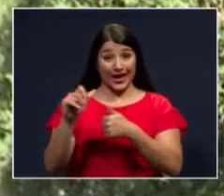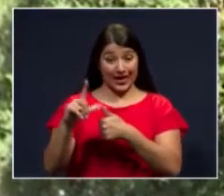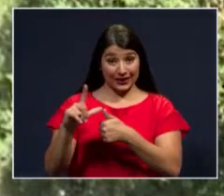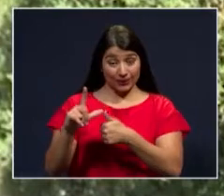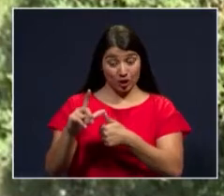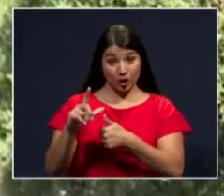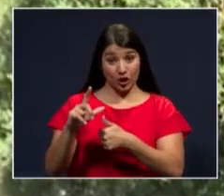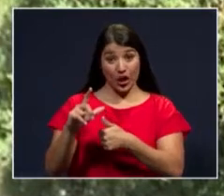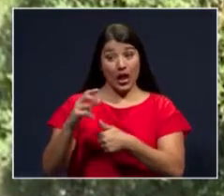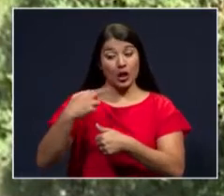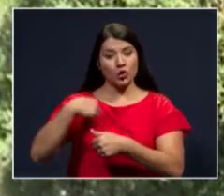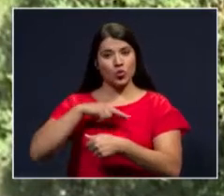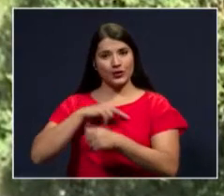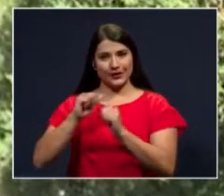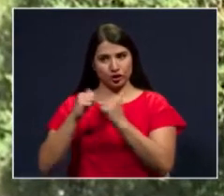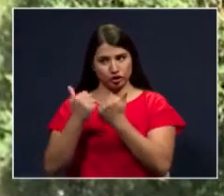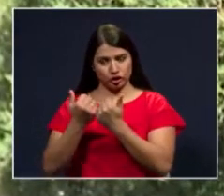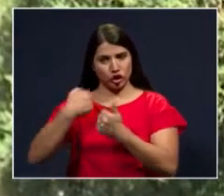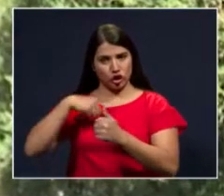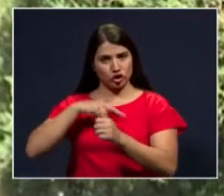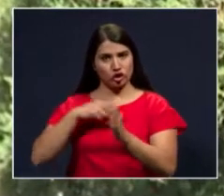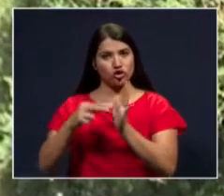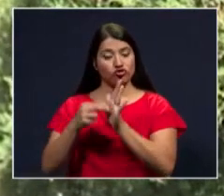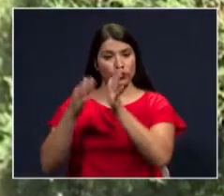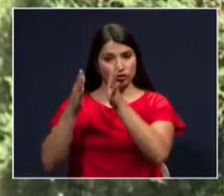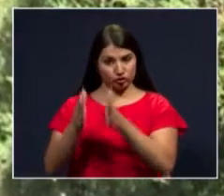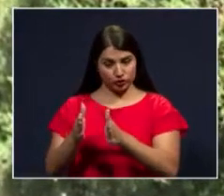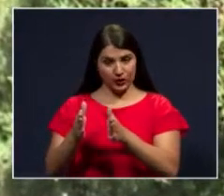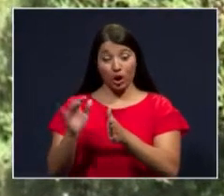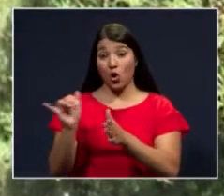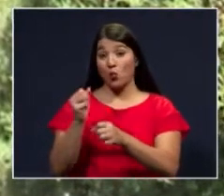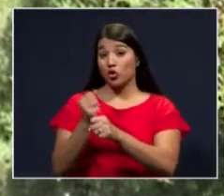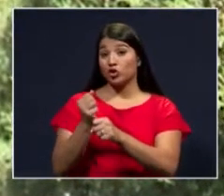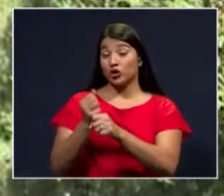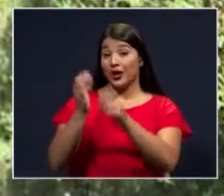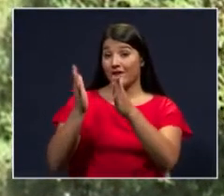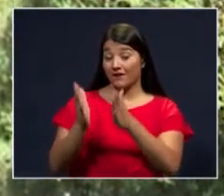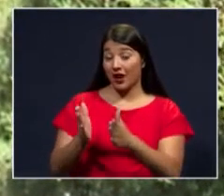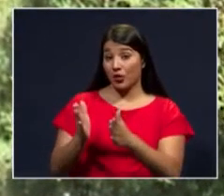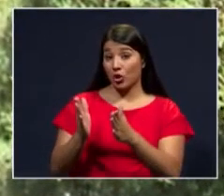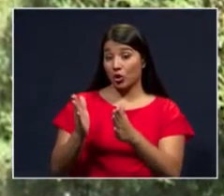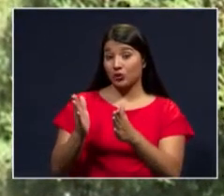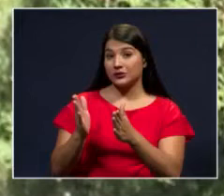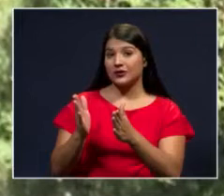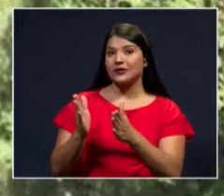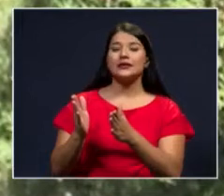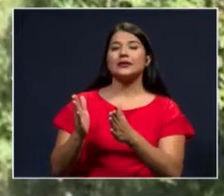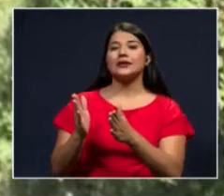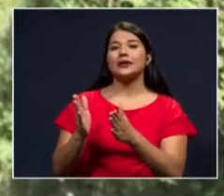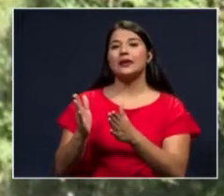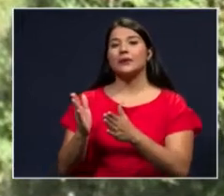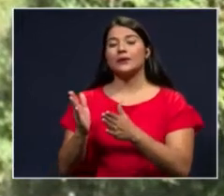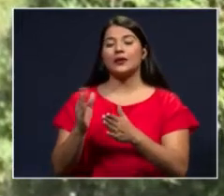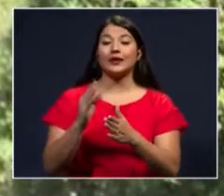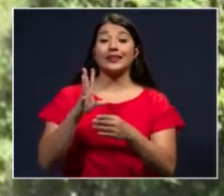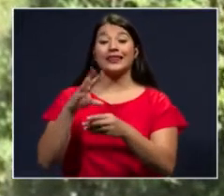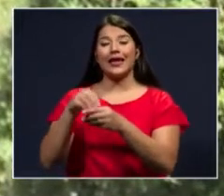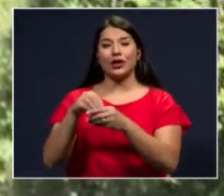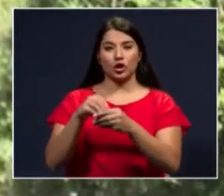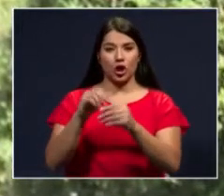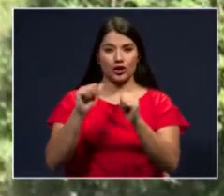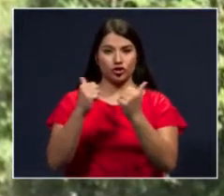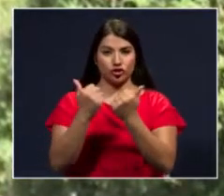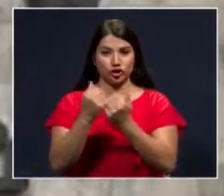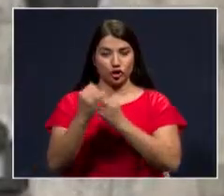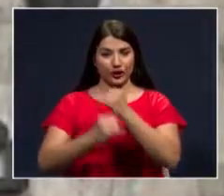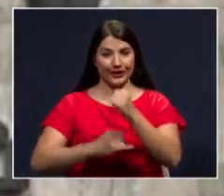nosotros representamos de funcionarios y de fiscales del Ministerio Público forma parte de la Federación Latinoamericana de Fiscales y de la Asociación Internacional de Fiscales, que es a